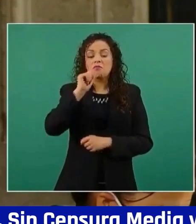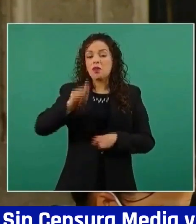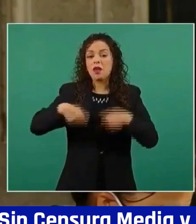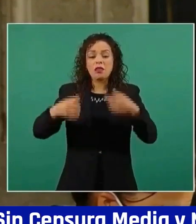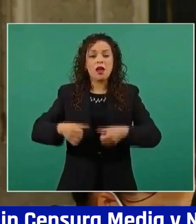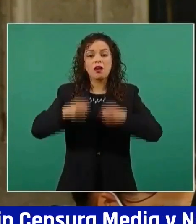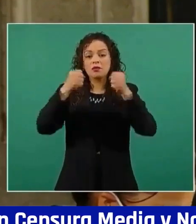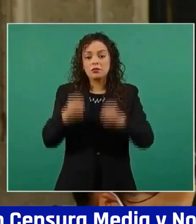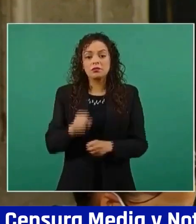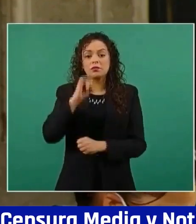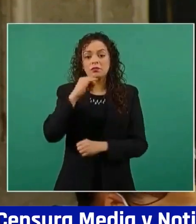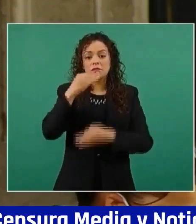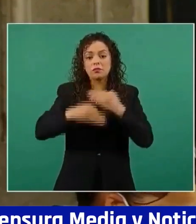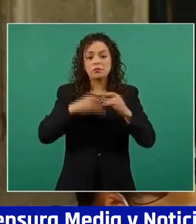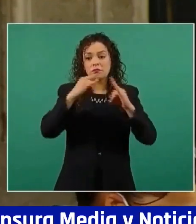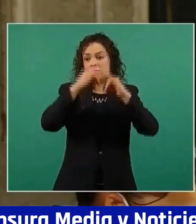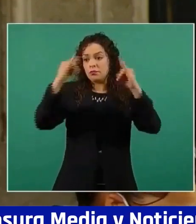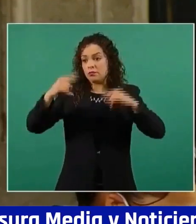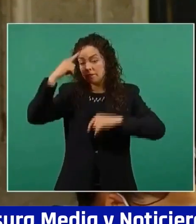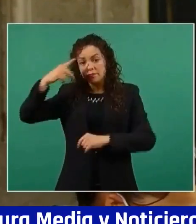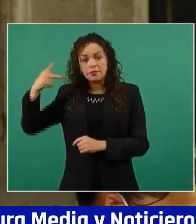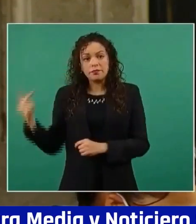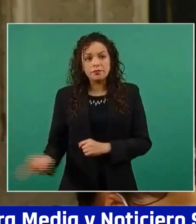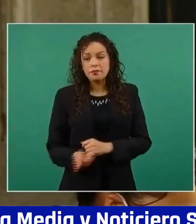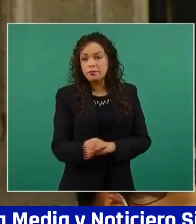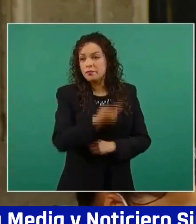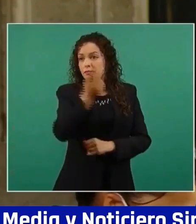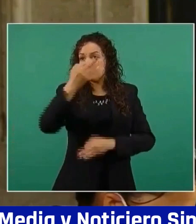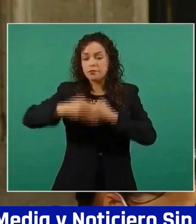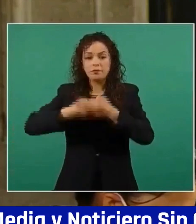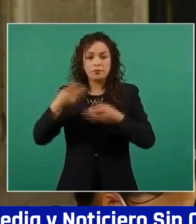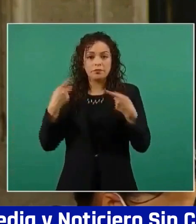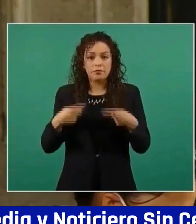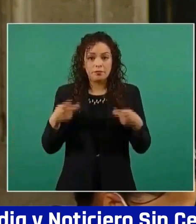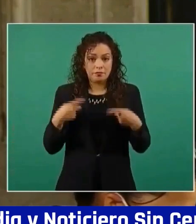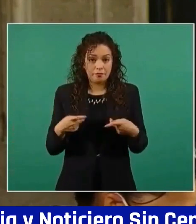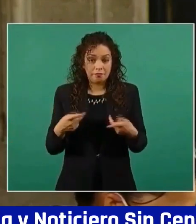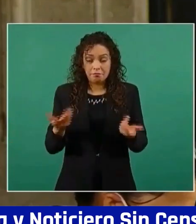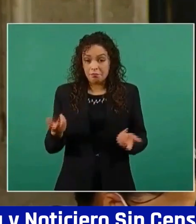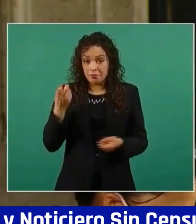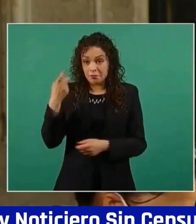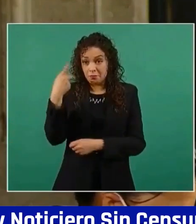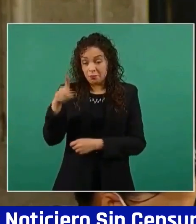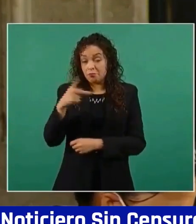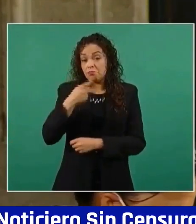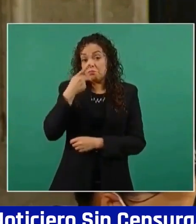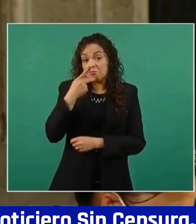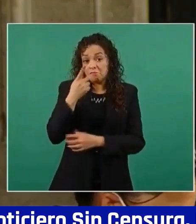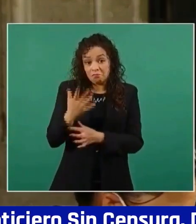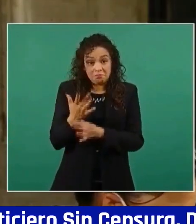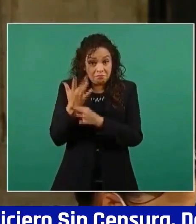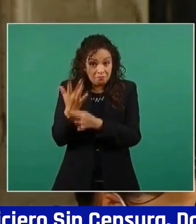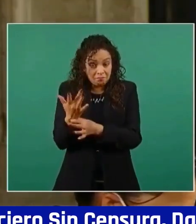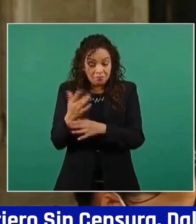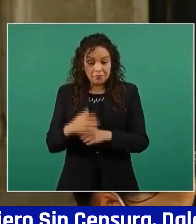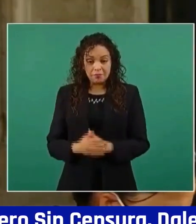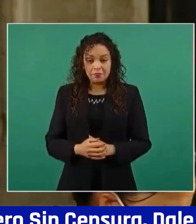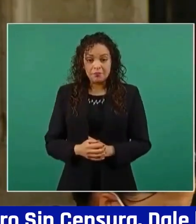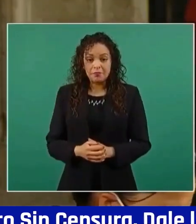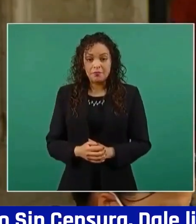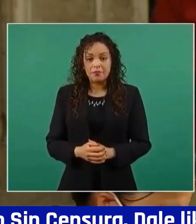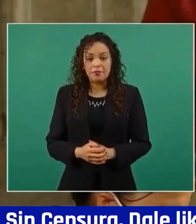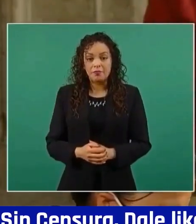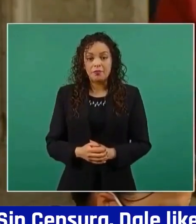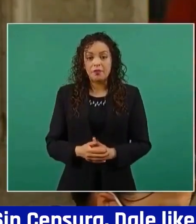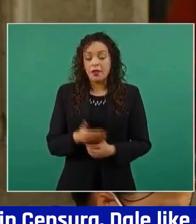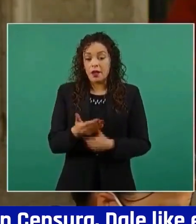casillas para la consulta popular. Entonces, el argumento es ese: las personas, los